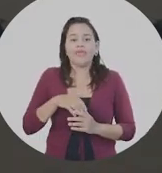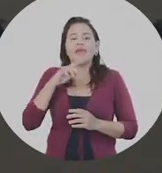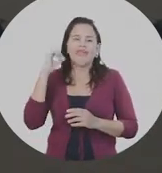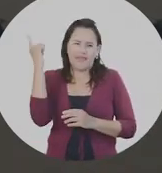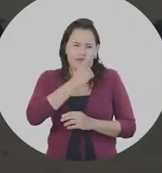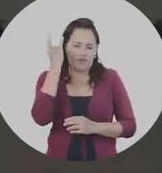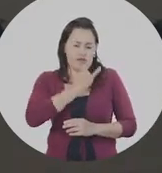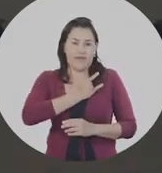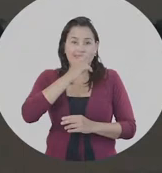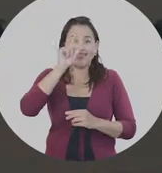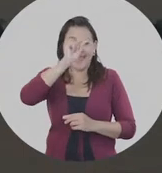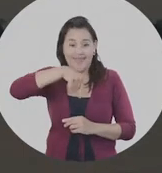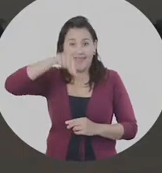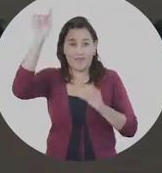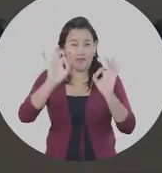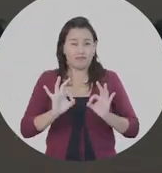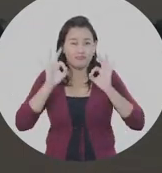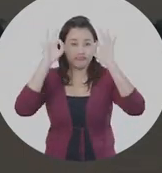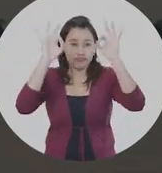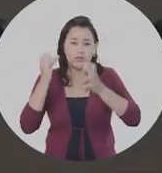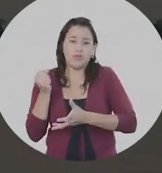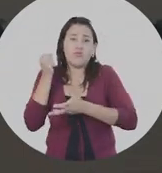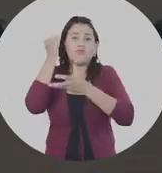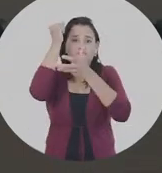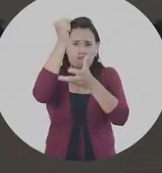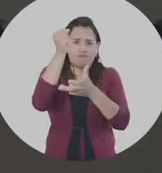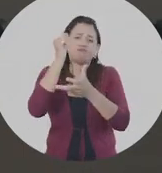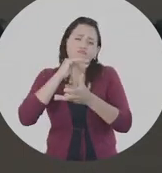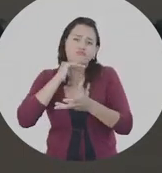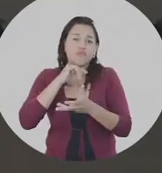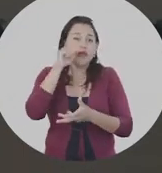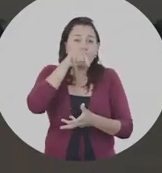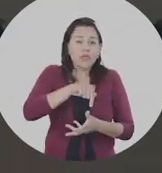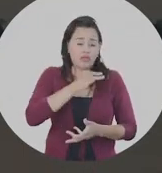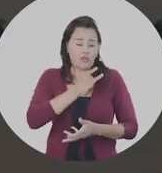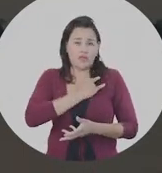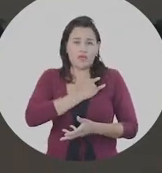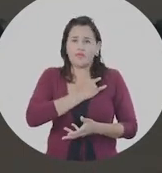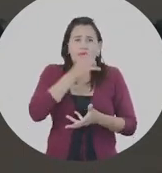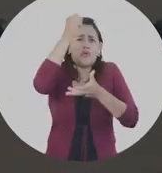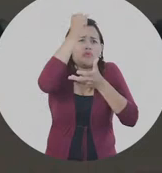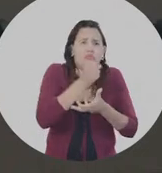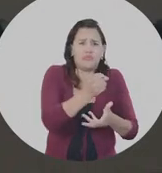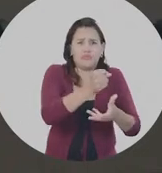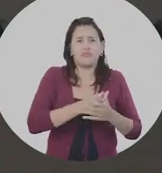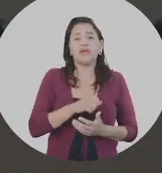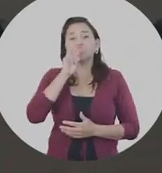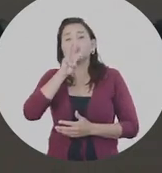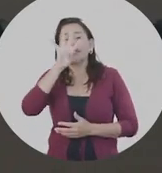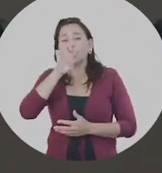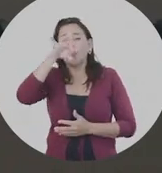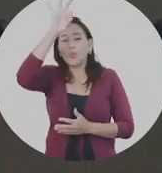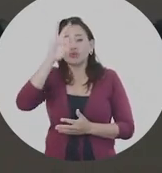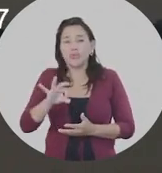las universidades públicas acreditadas y el 39% menos de las transferencias hechas a